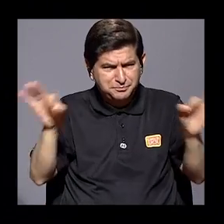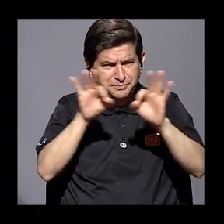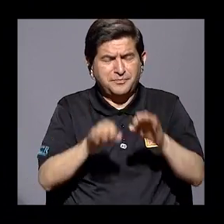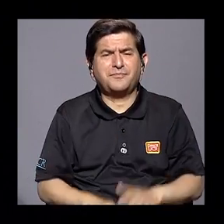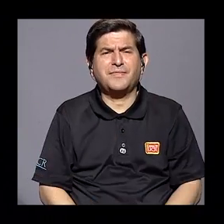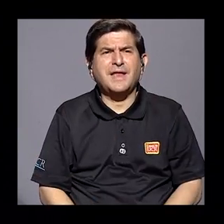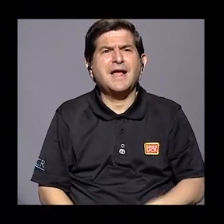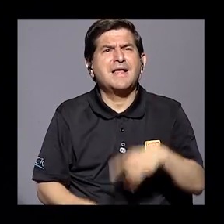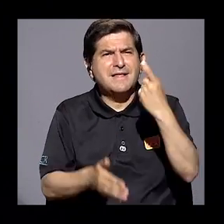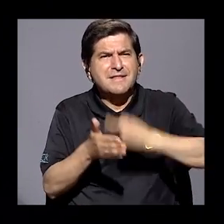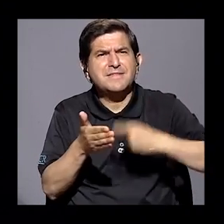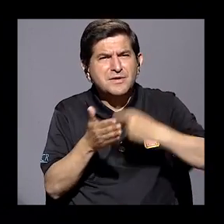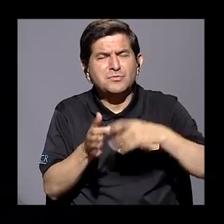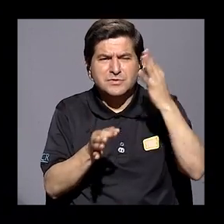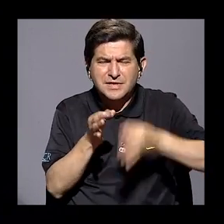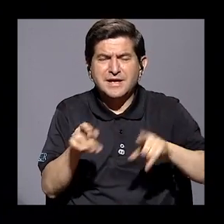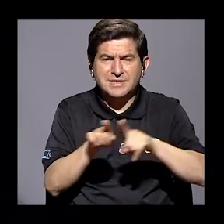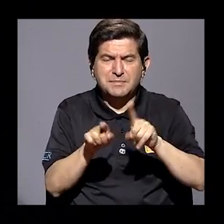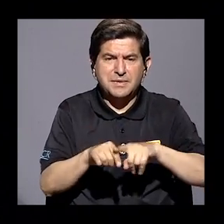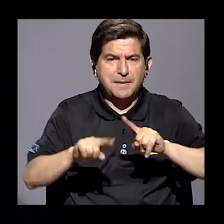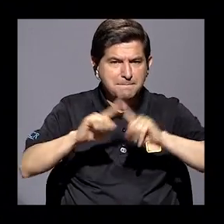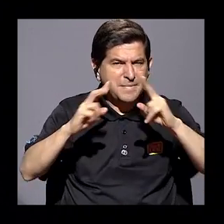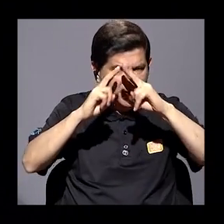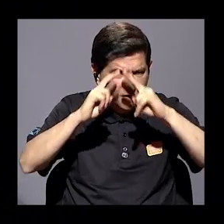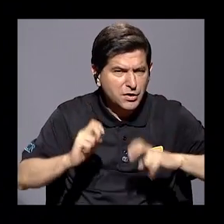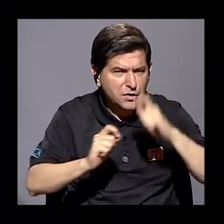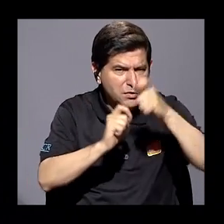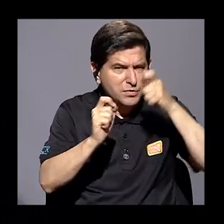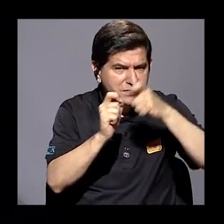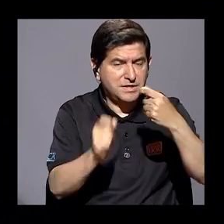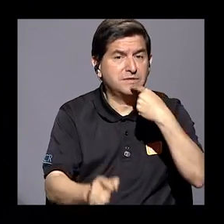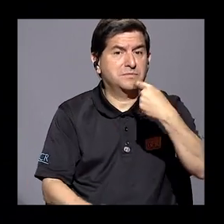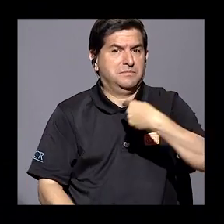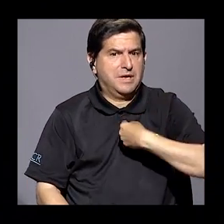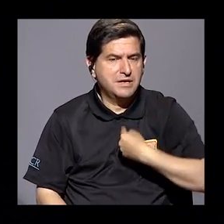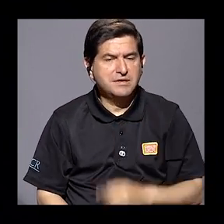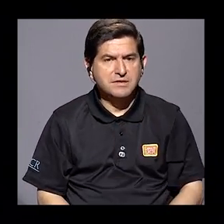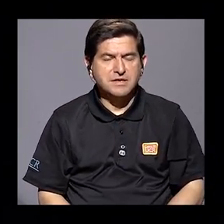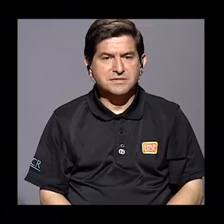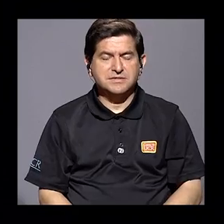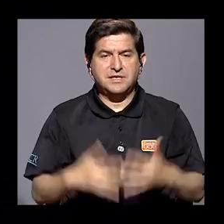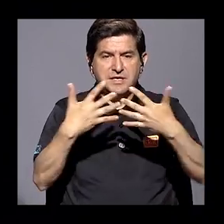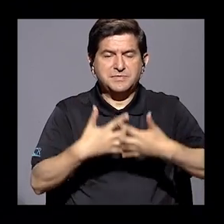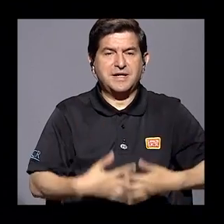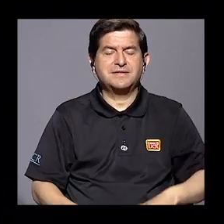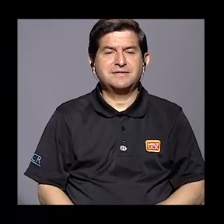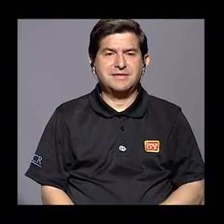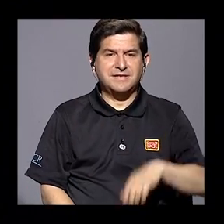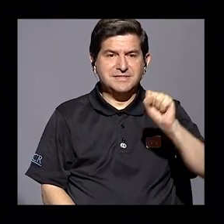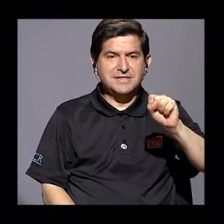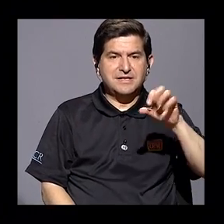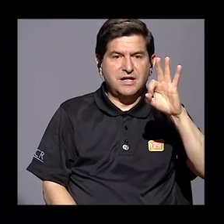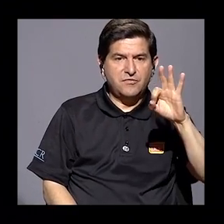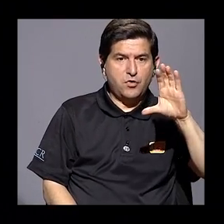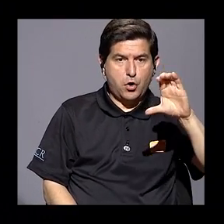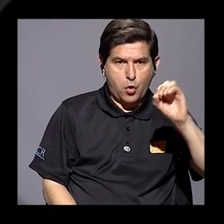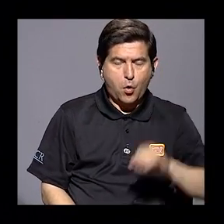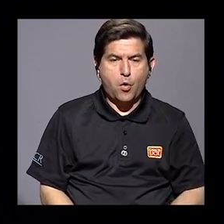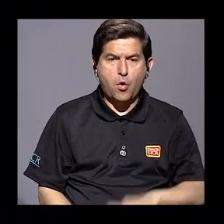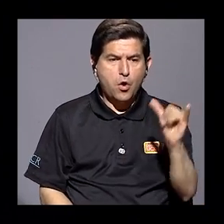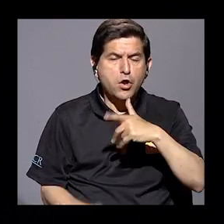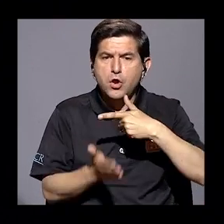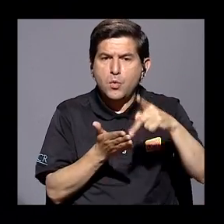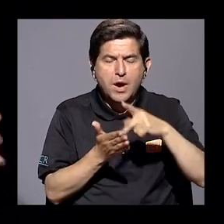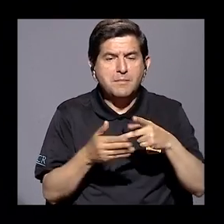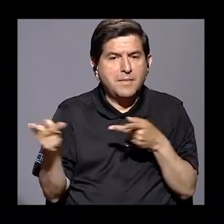importante la tributaria también pero hay que leer la letra menuda' porque si a mí me van a decir que la standard fruit company al recibir una amnistía tributario a